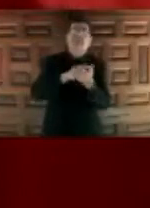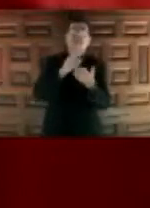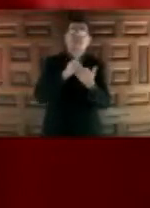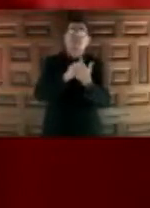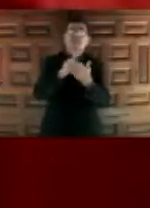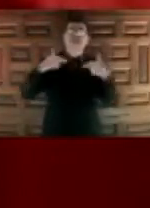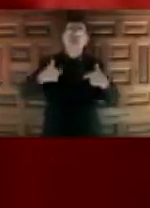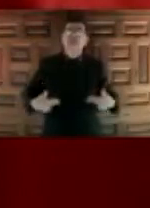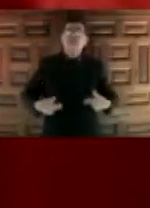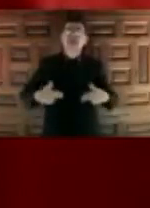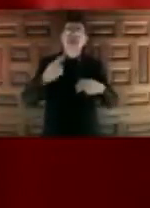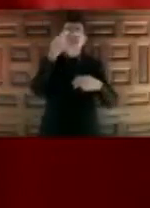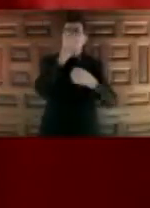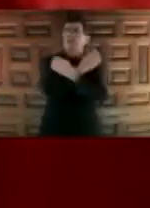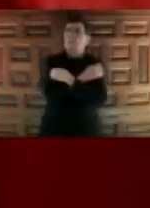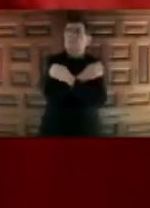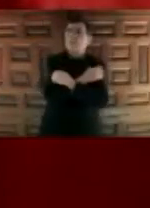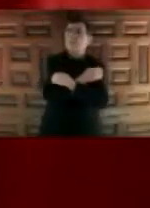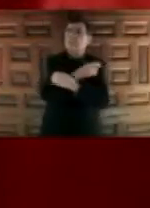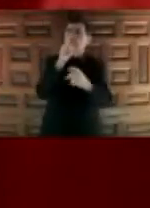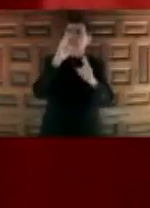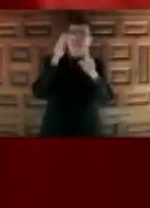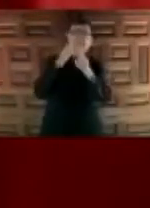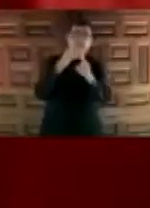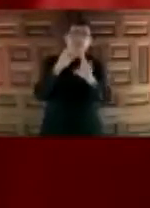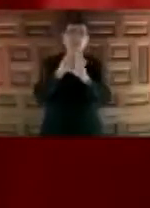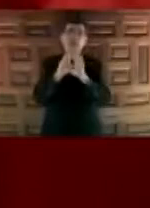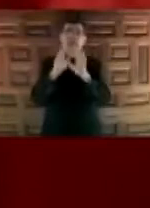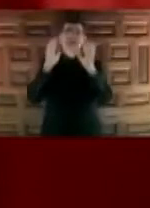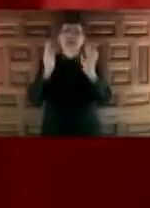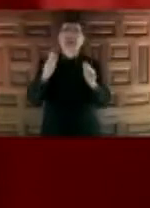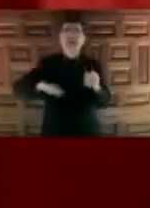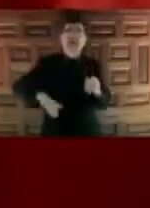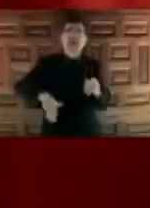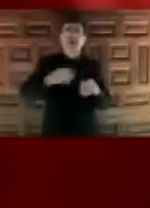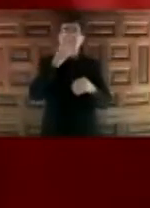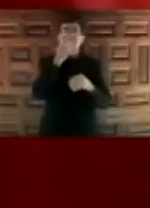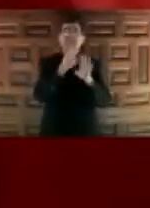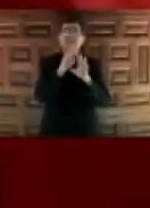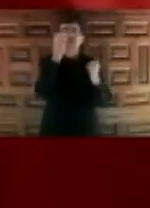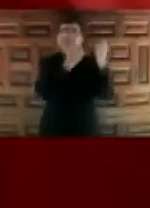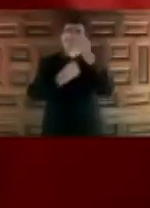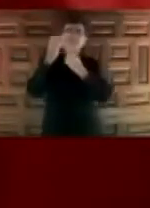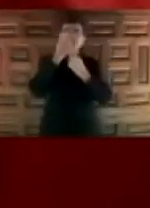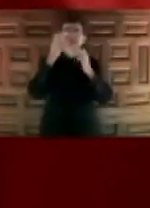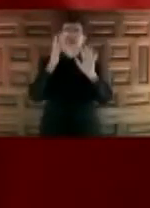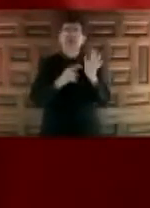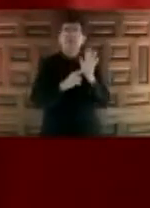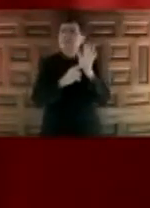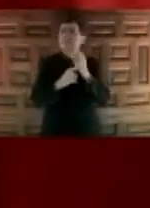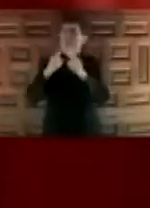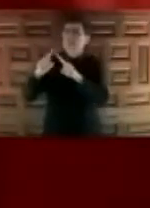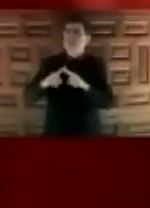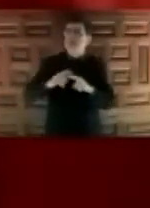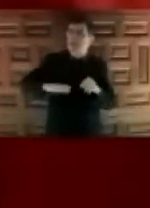derecho humano a la educación con el objetivo de la formación integral, que ya se ha analizado y ya se ha presentado por quienes